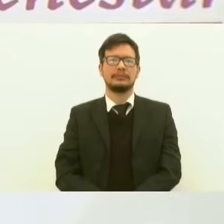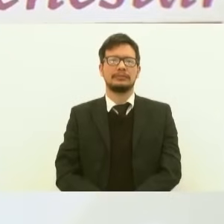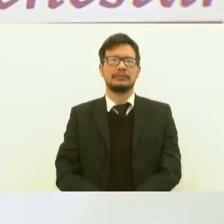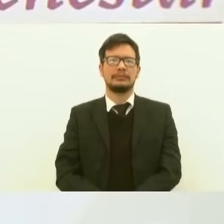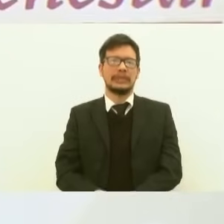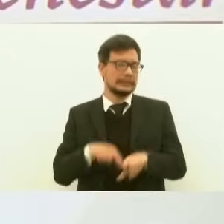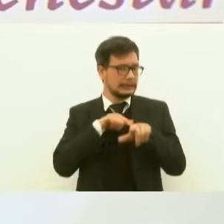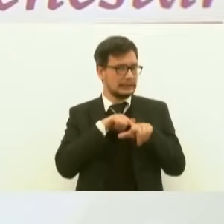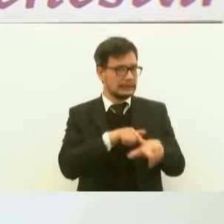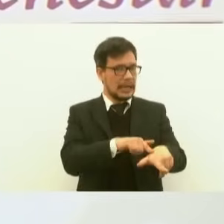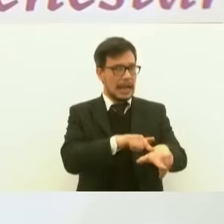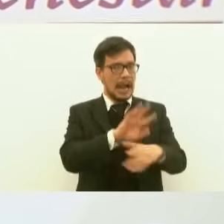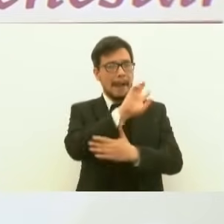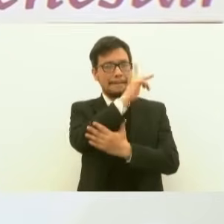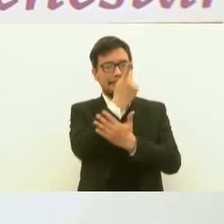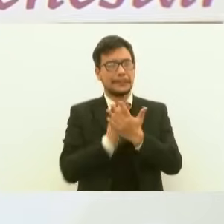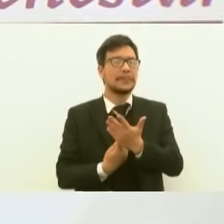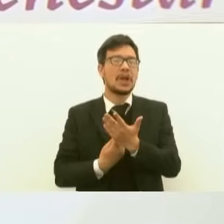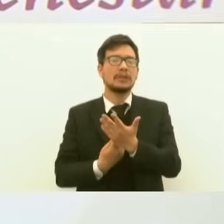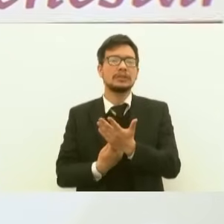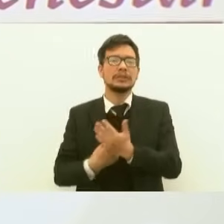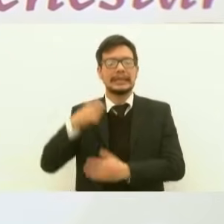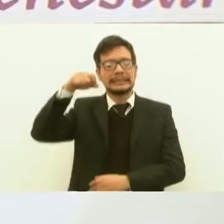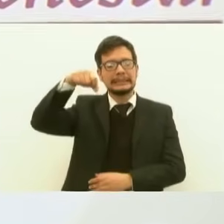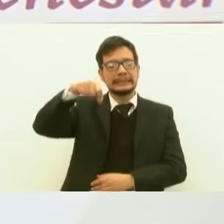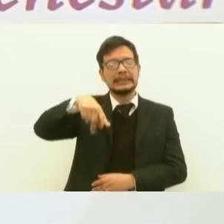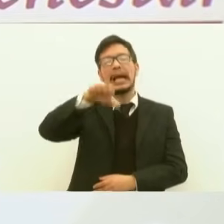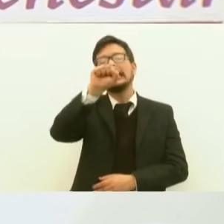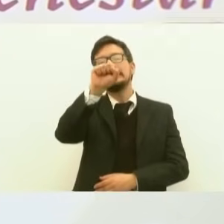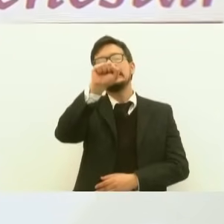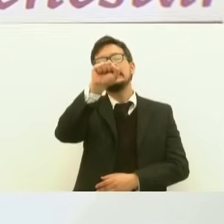el programa Sembrando Vida.